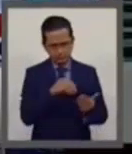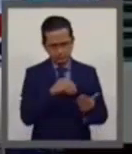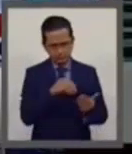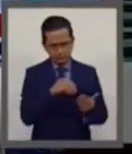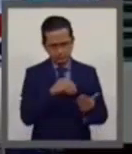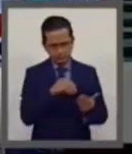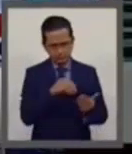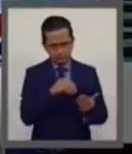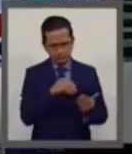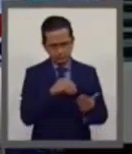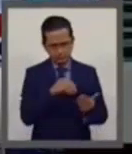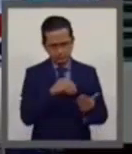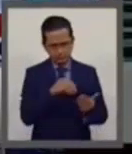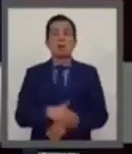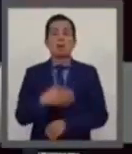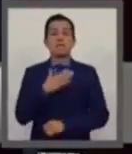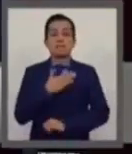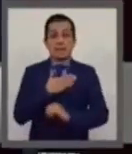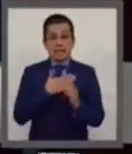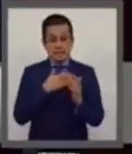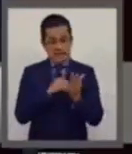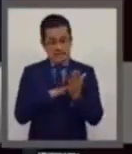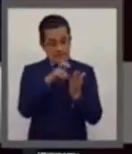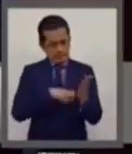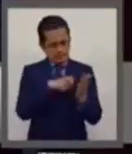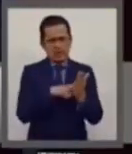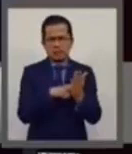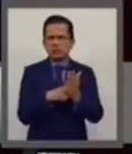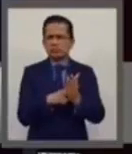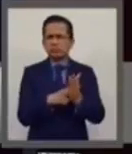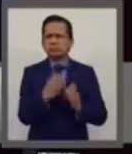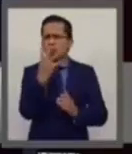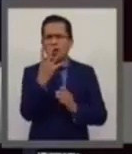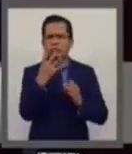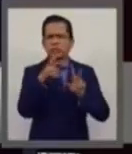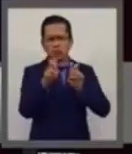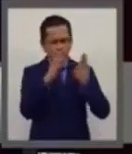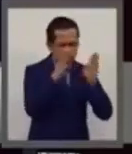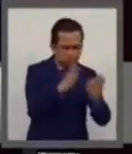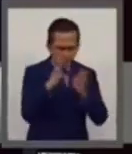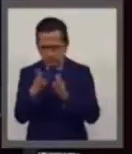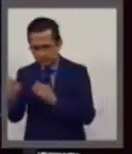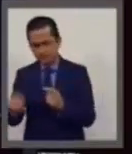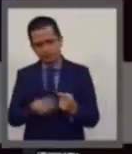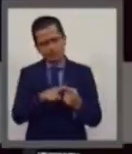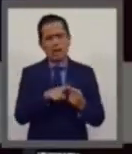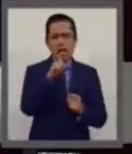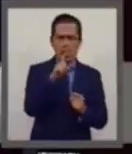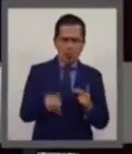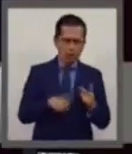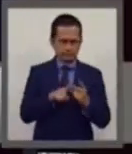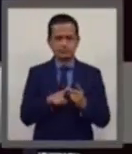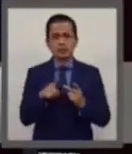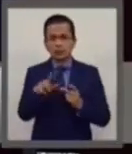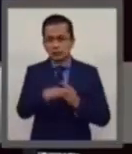reservas que presento responden a 4 temas de interés, como el agua, el desarrollo social, la